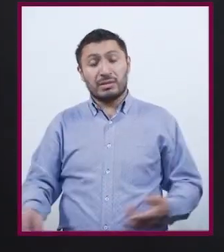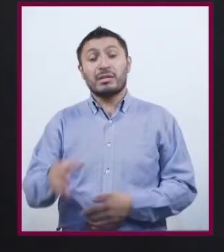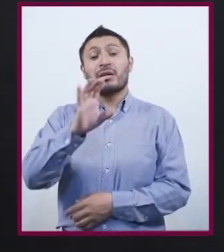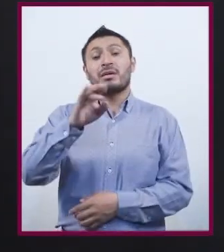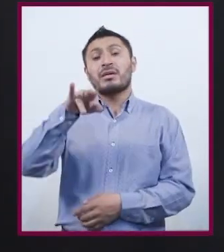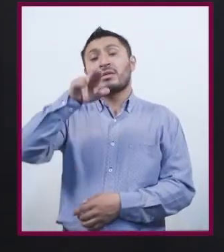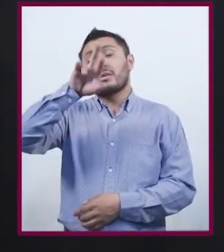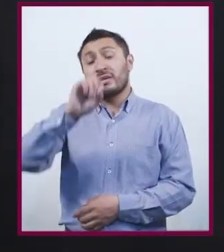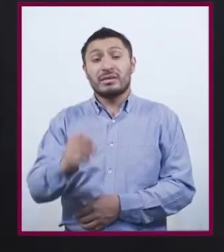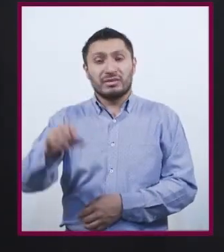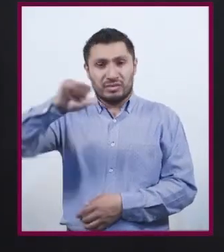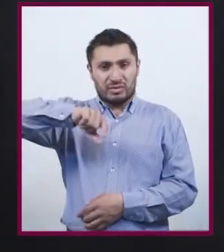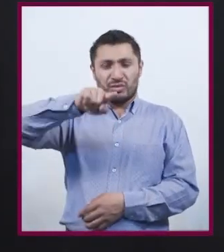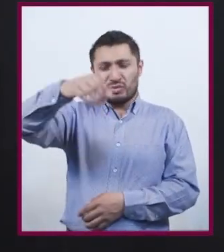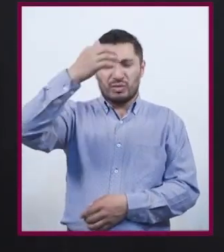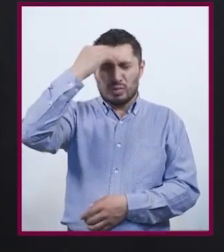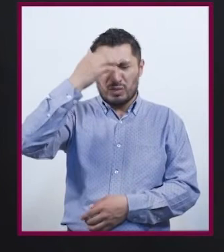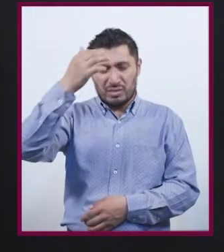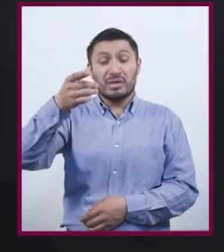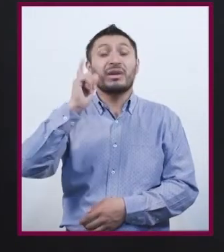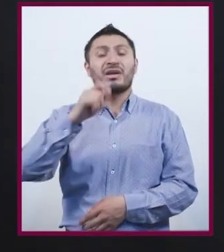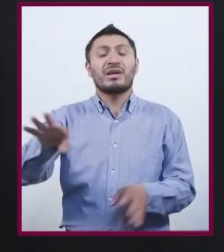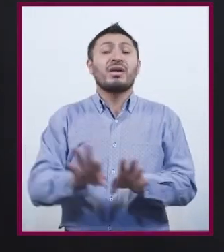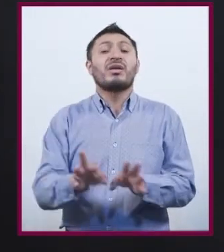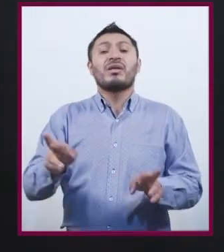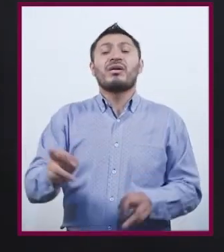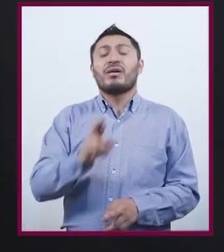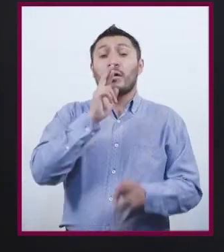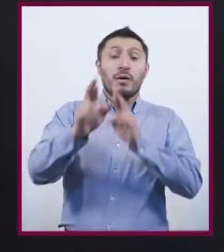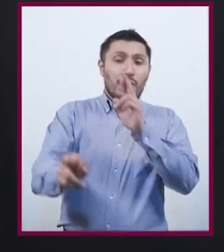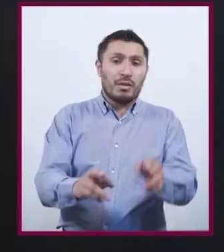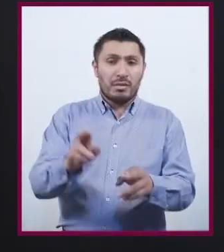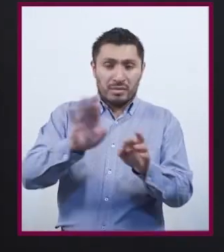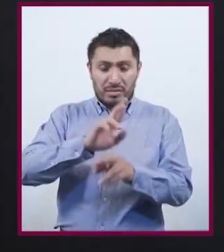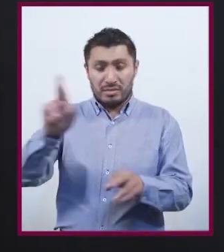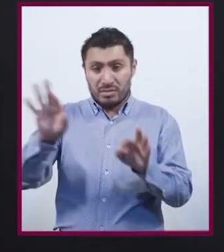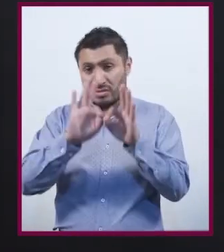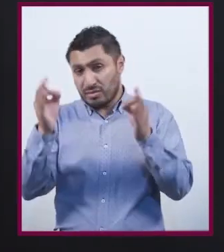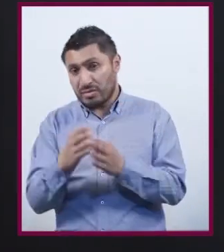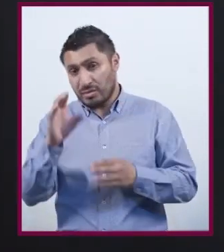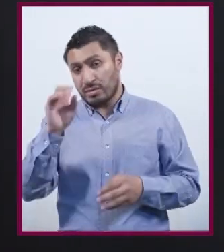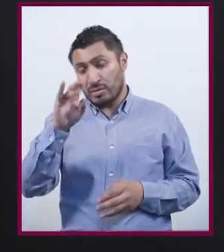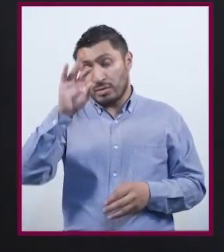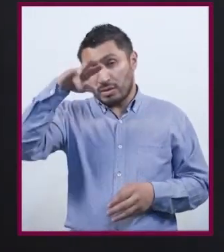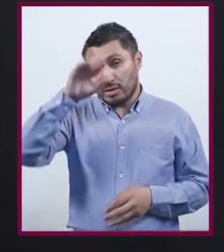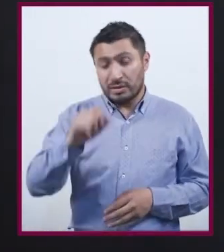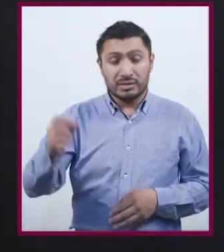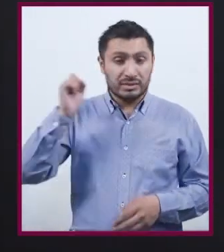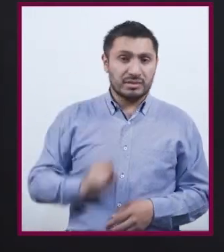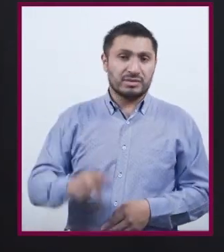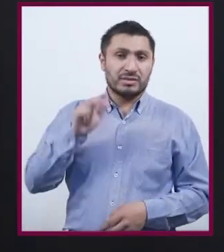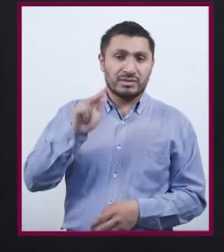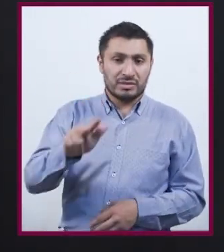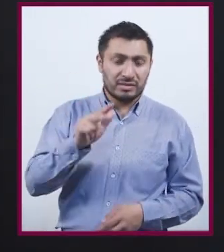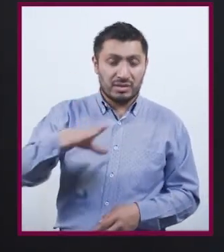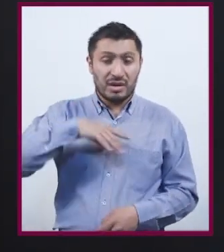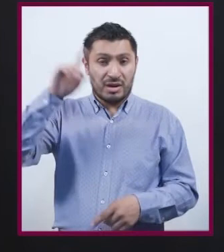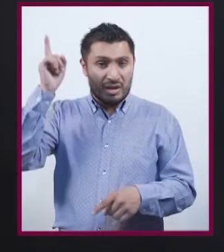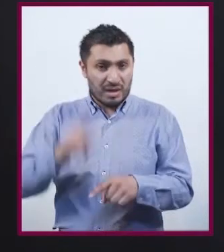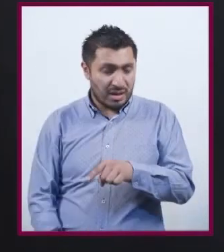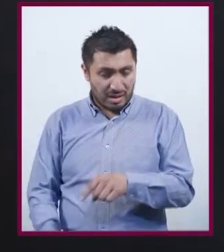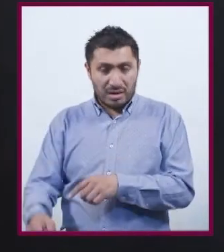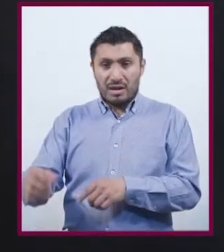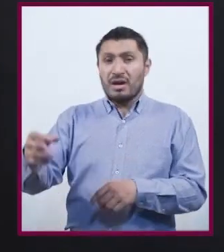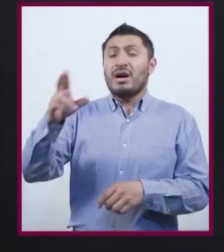día conoces son el resultado de las reformas borbónicas que en el siglo XVIII buscaron acabar con la